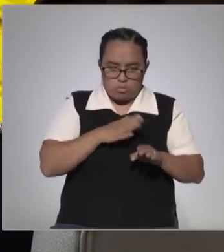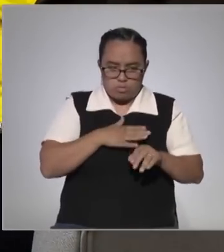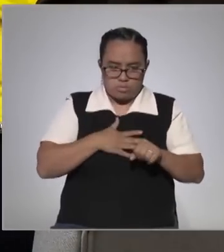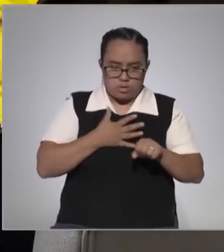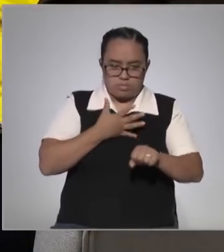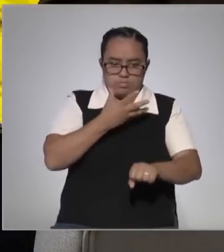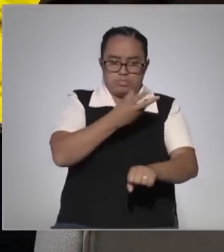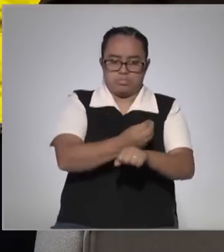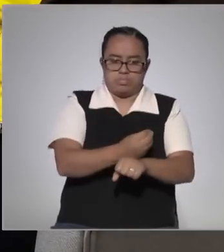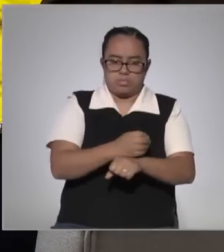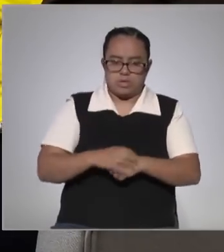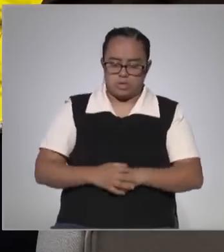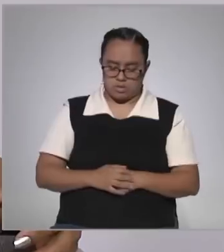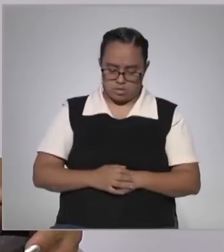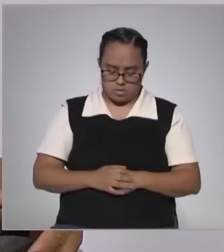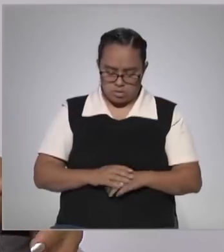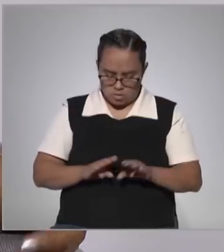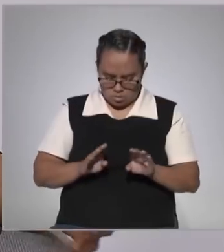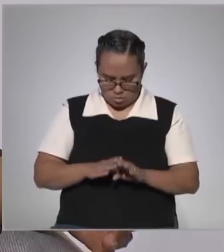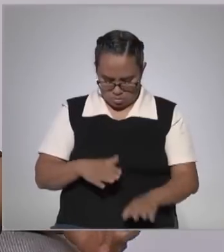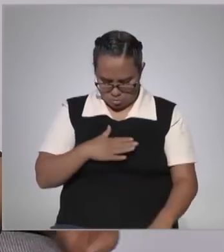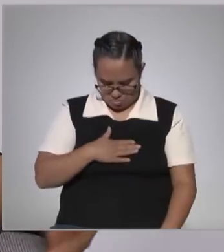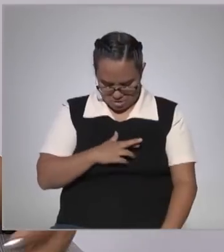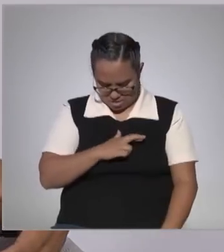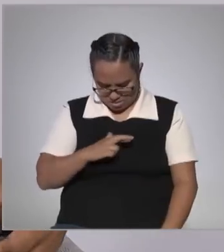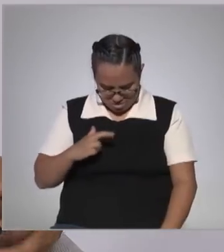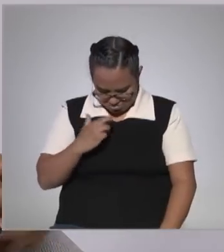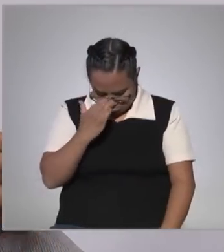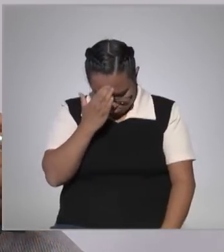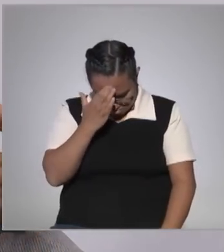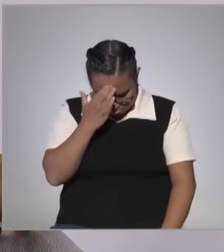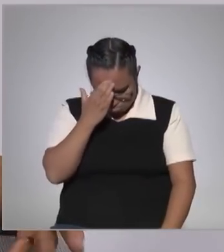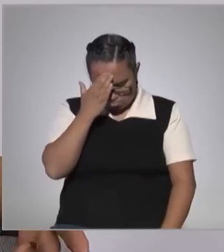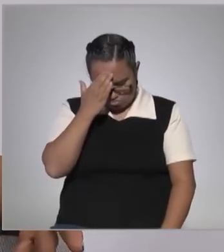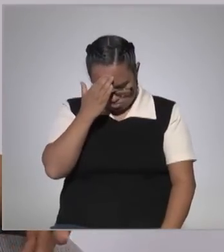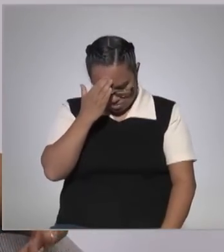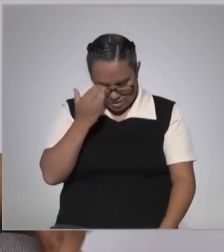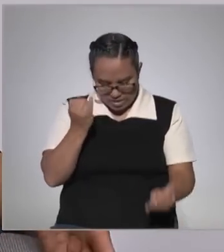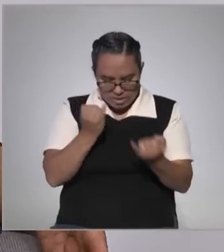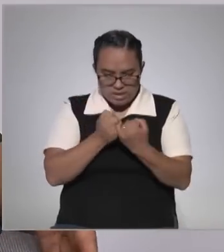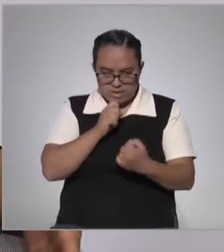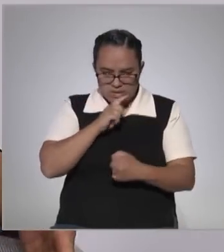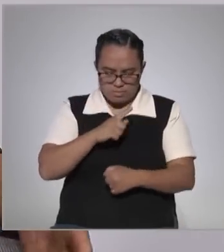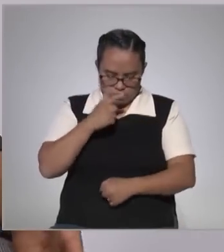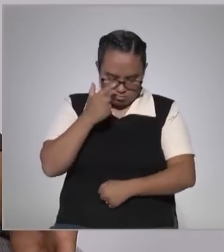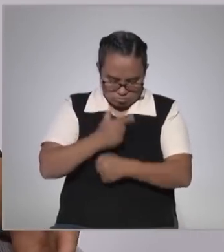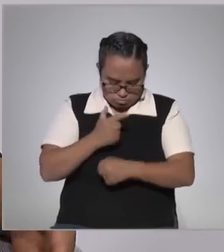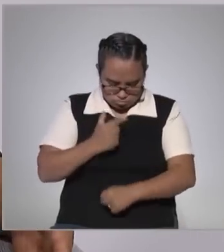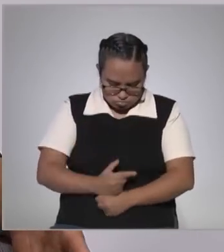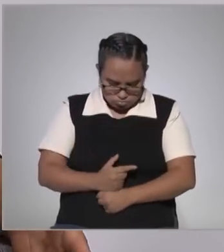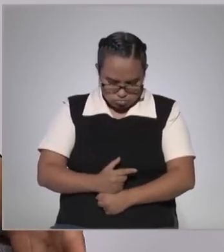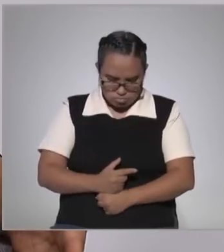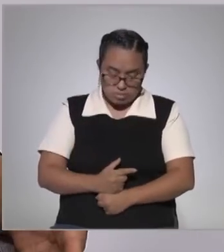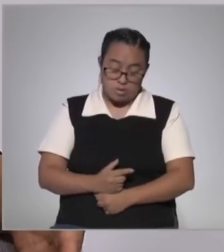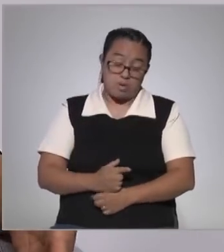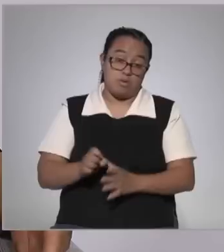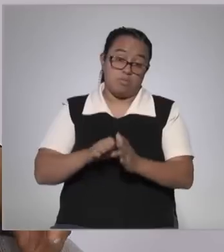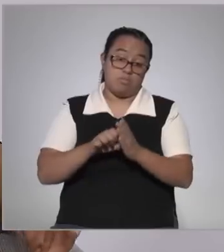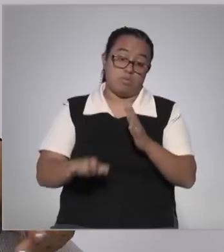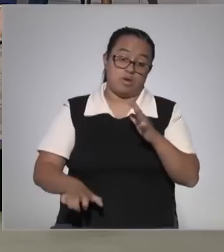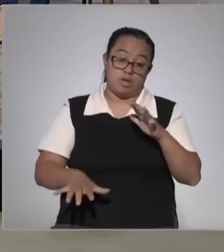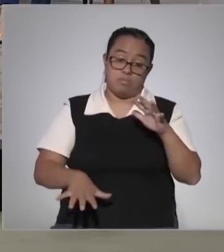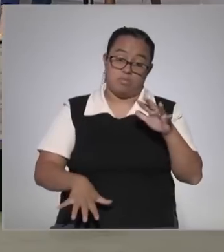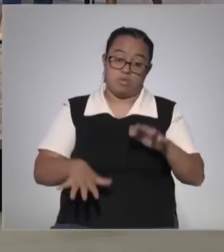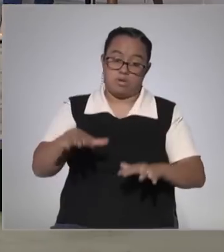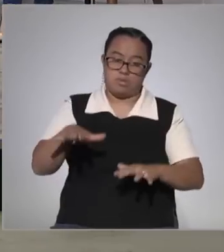Cómo reconocernos y poder identificar aquello que muchas veces